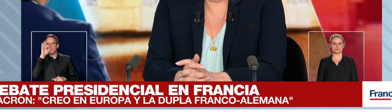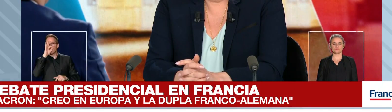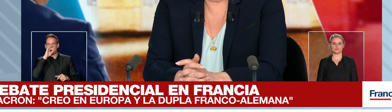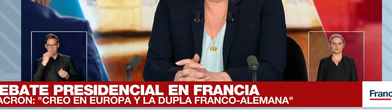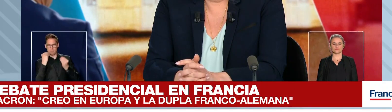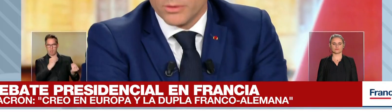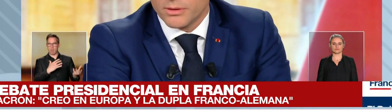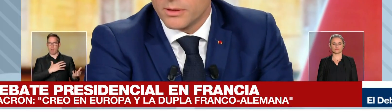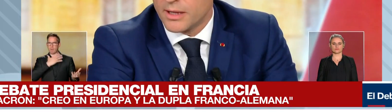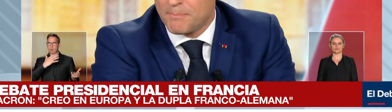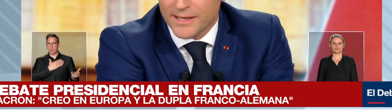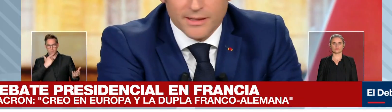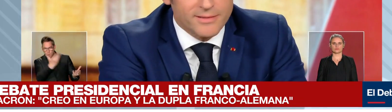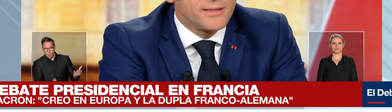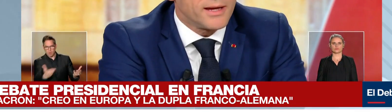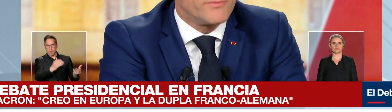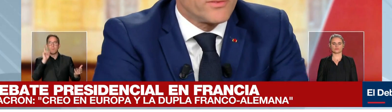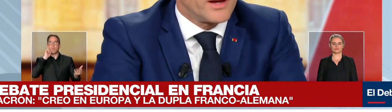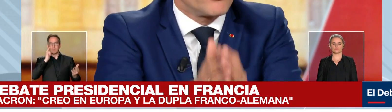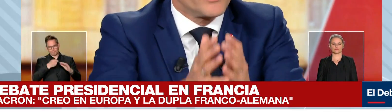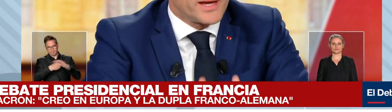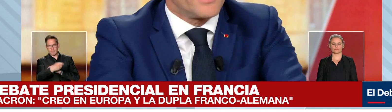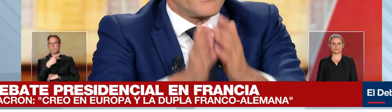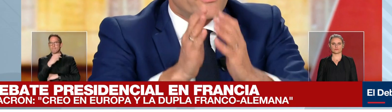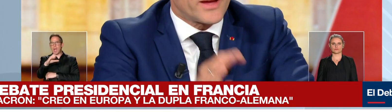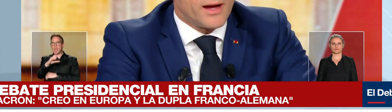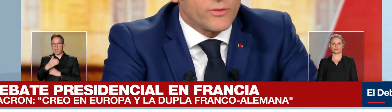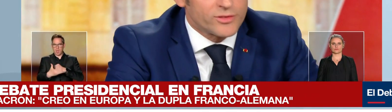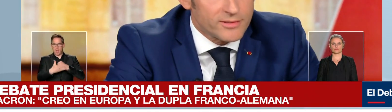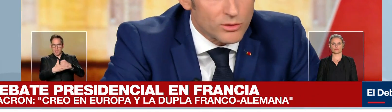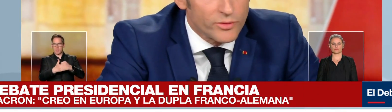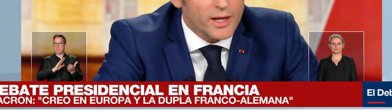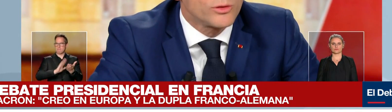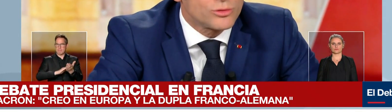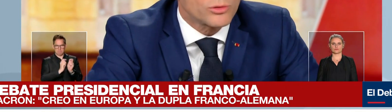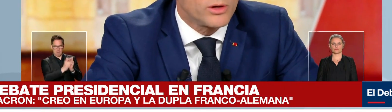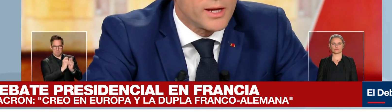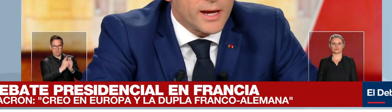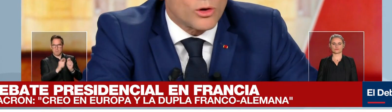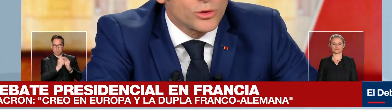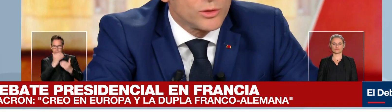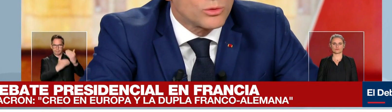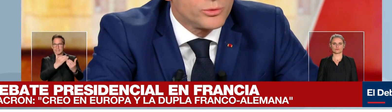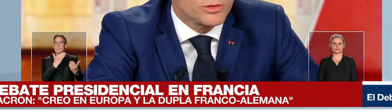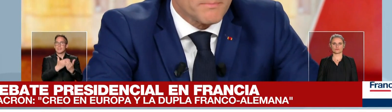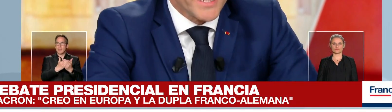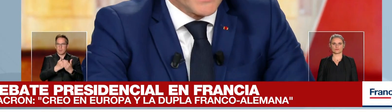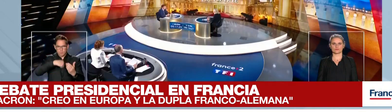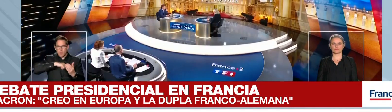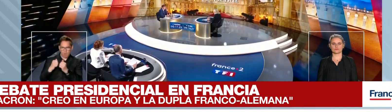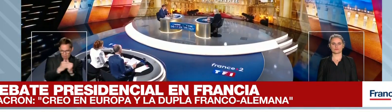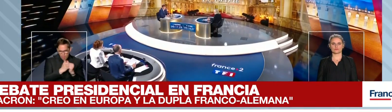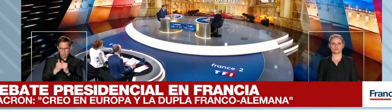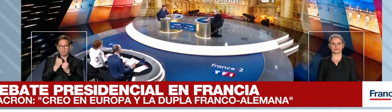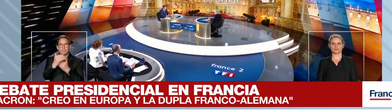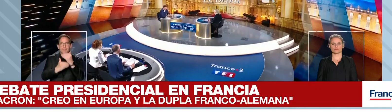que saben lo importante que es Europa para ellos porque la PAC los ayuda a hacer avanzar en esta nueva